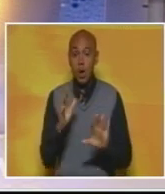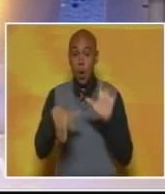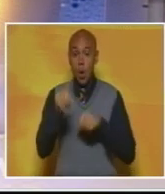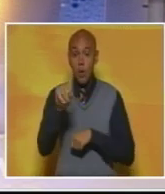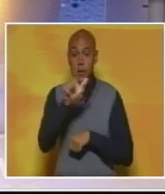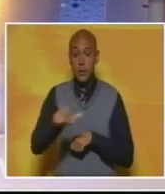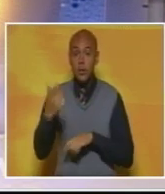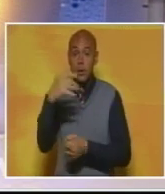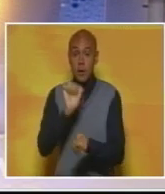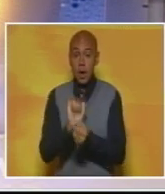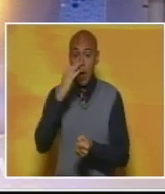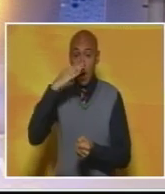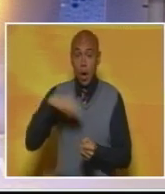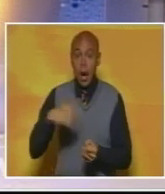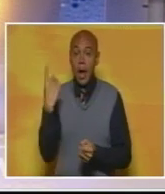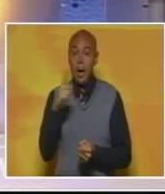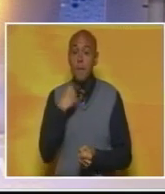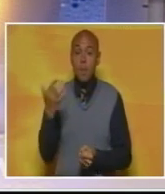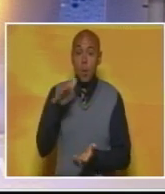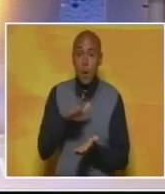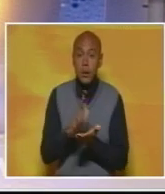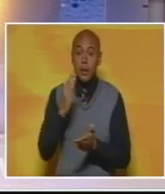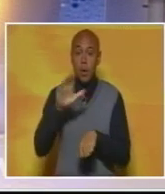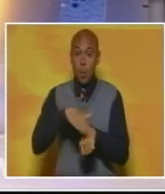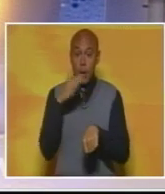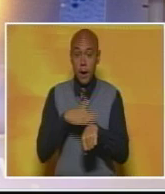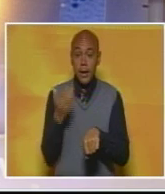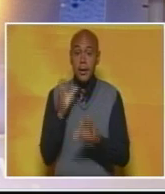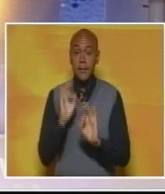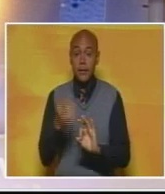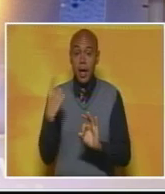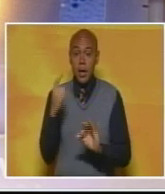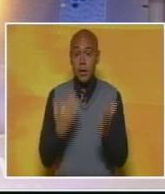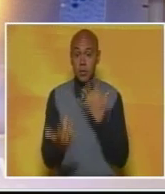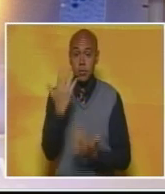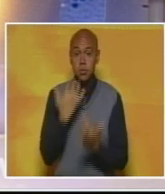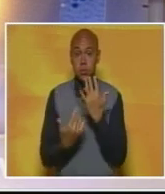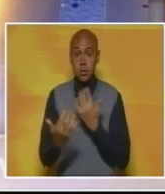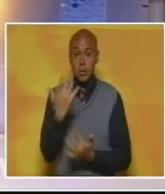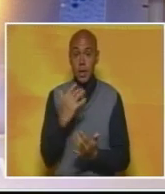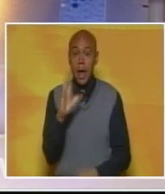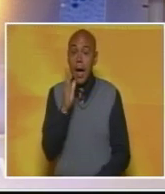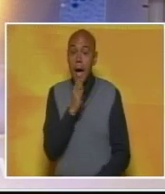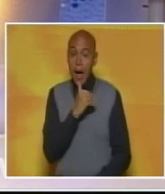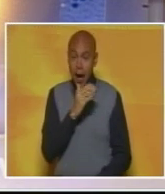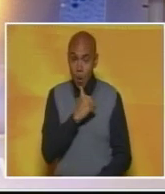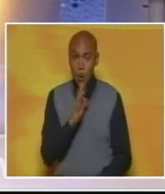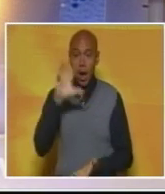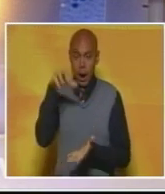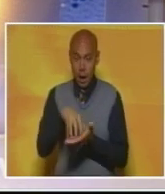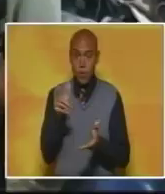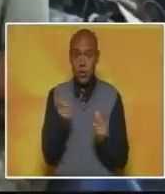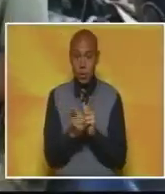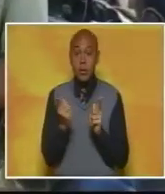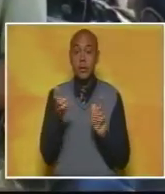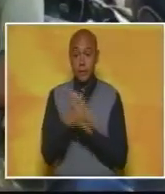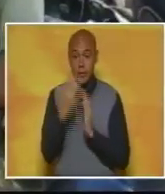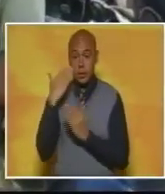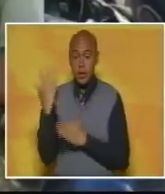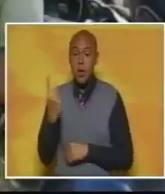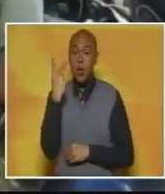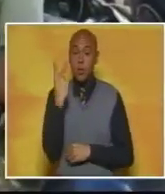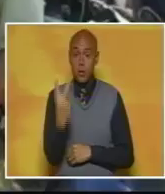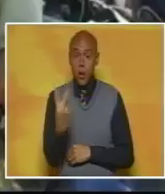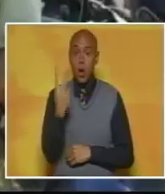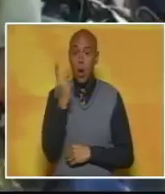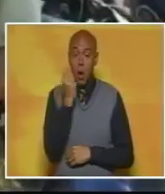ellos varios menores de edad, fallecieron este jueves en un incendio forestal en Cagua, estado Aragua. Aseguró que 2 jóvenes